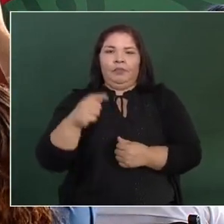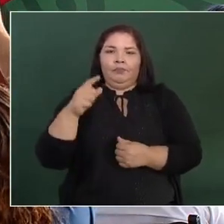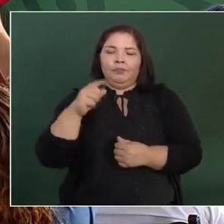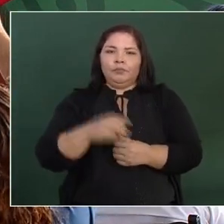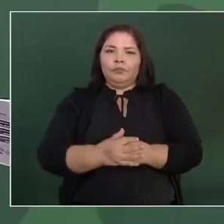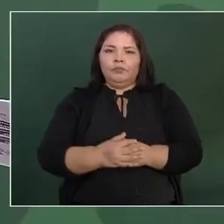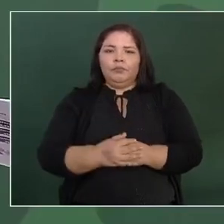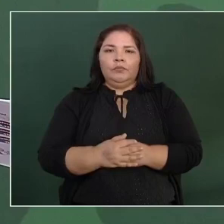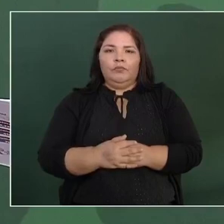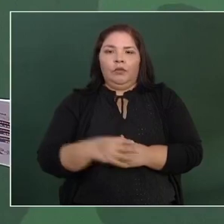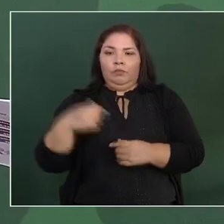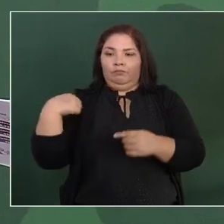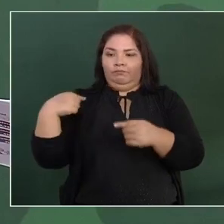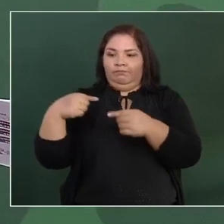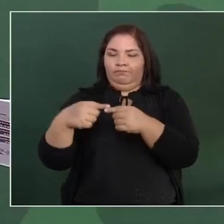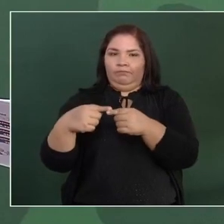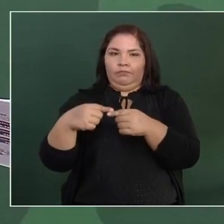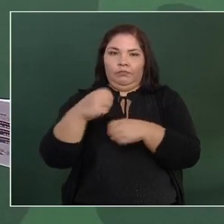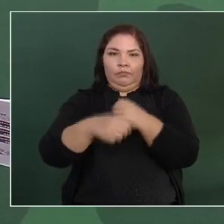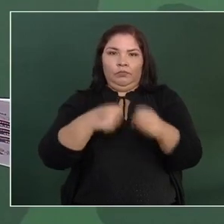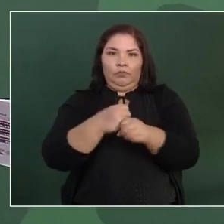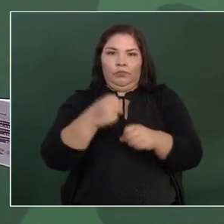38.710, y en lo que va del año,